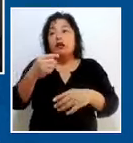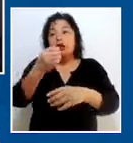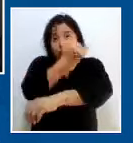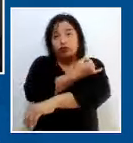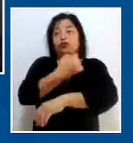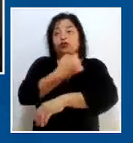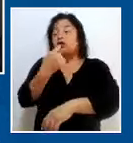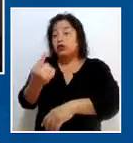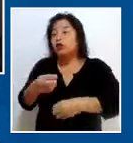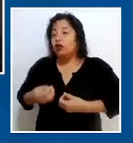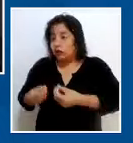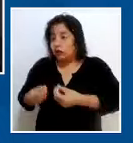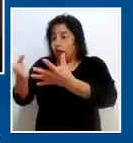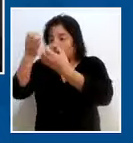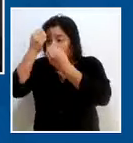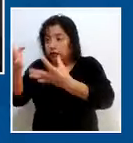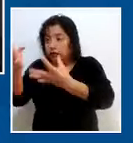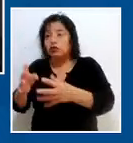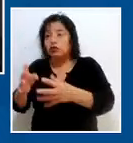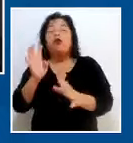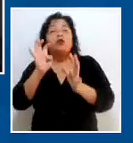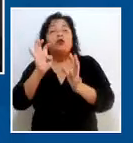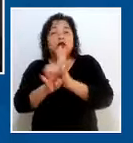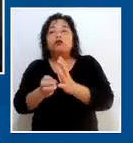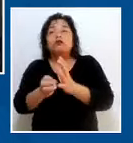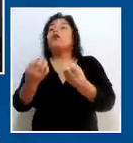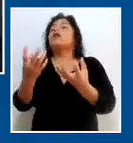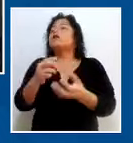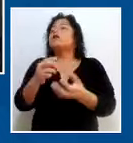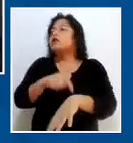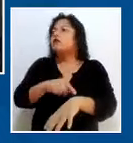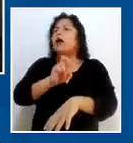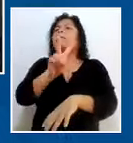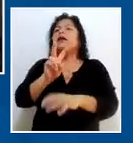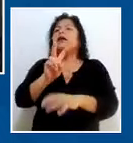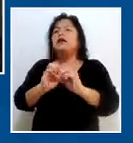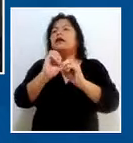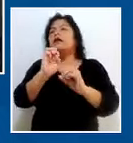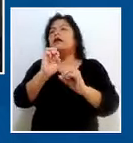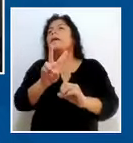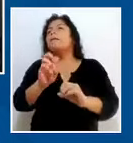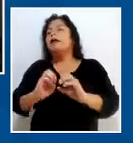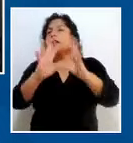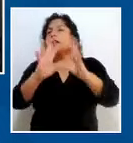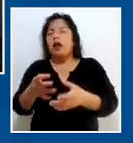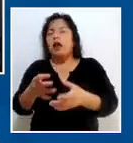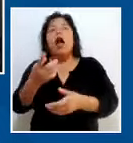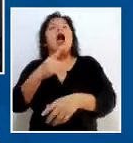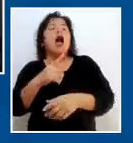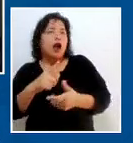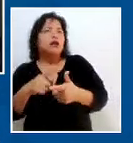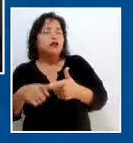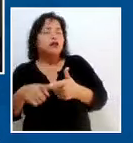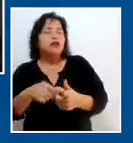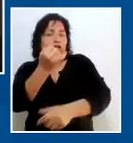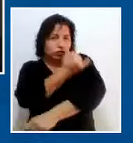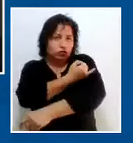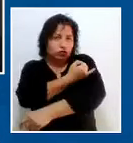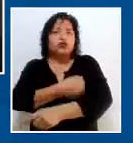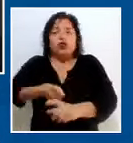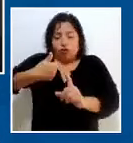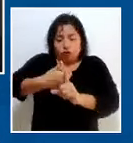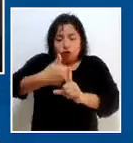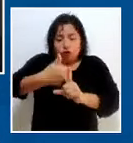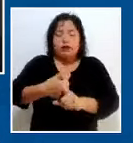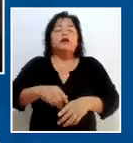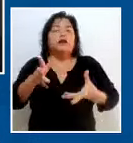entregar la información de aquí a 20 días. Entonces, en 20 días tiene que cumplir ese plazo que ella misma se ha establecido,